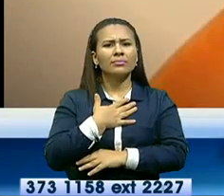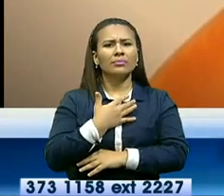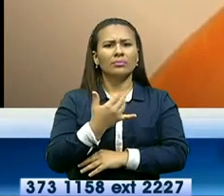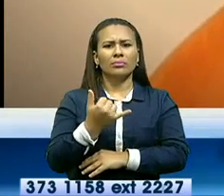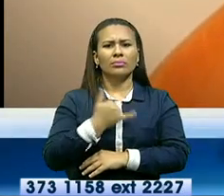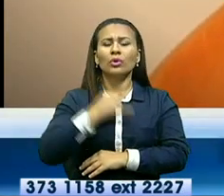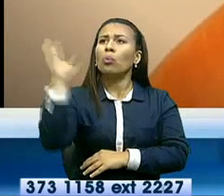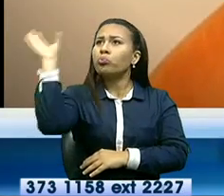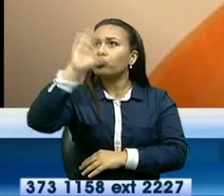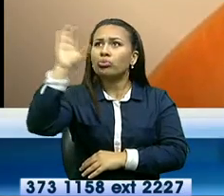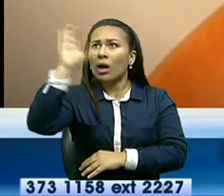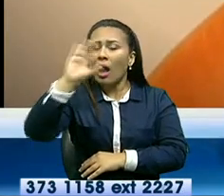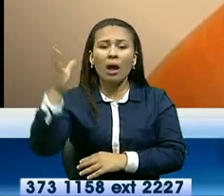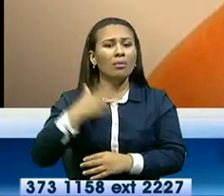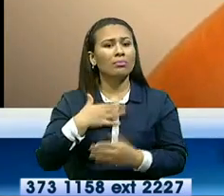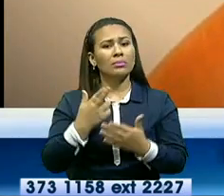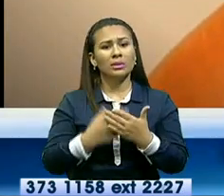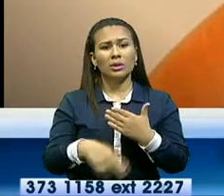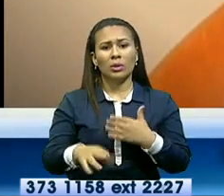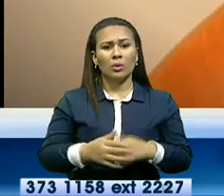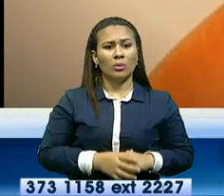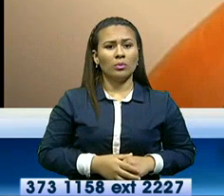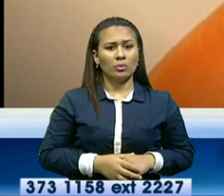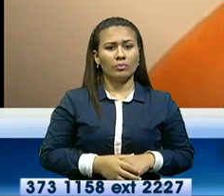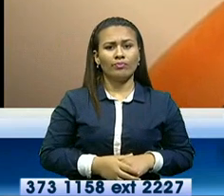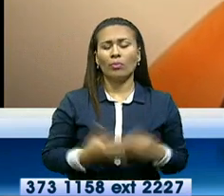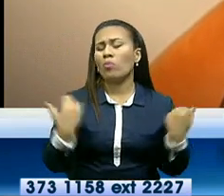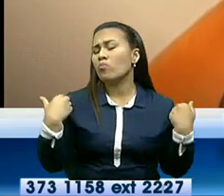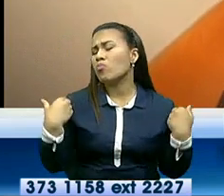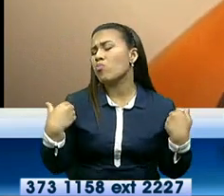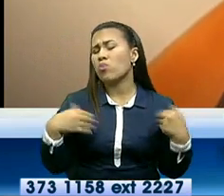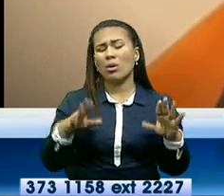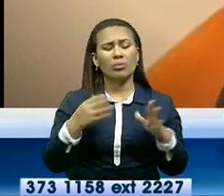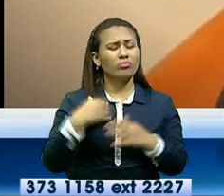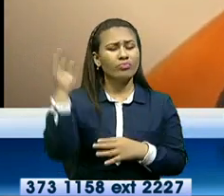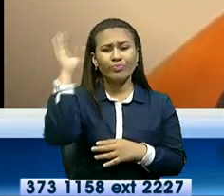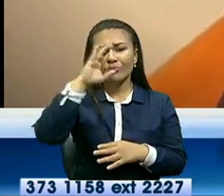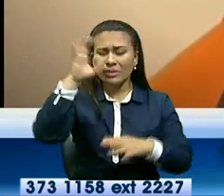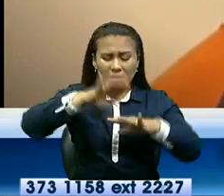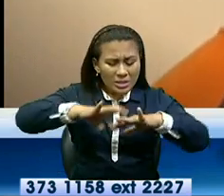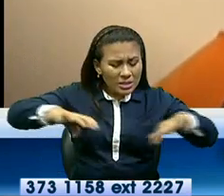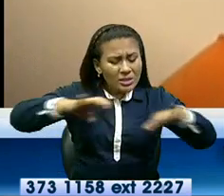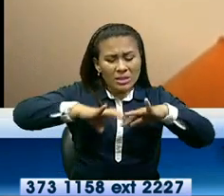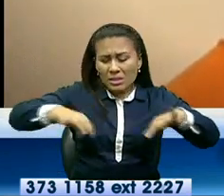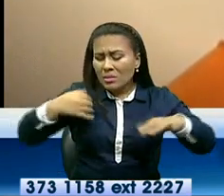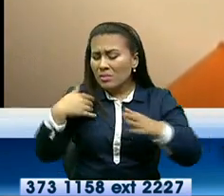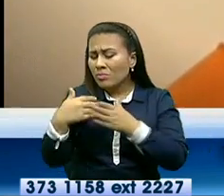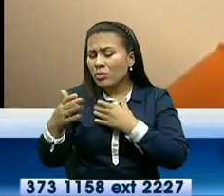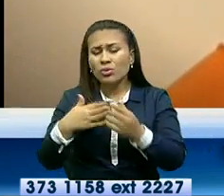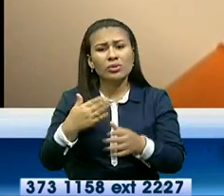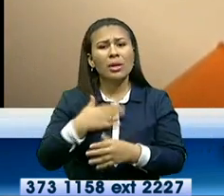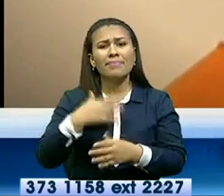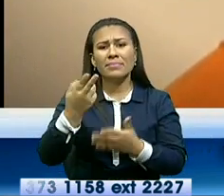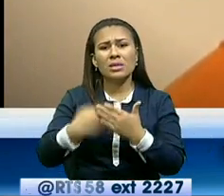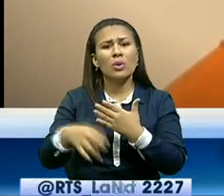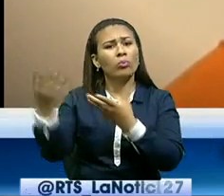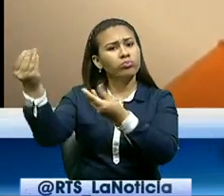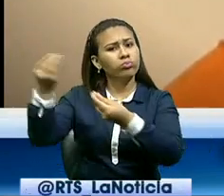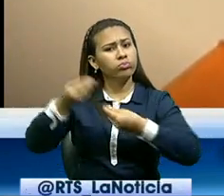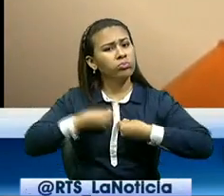encontrar a mi hijo. Así sea lo que sea, yo voy a escarbar bajo las piedras, pero a mí me devuelven mi